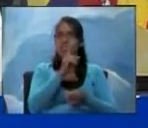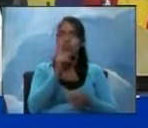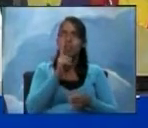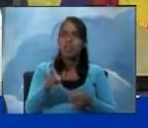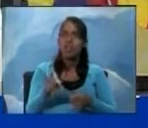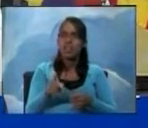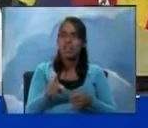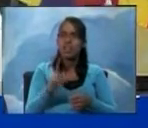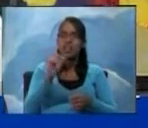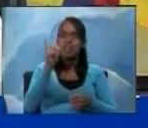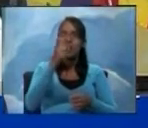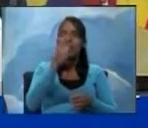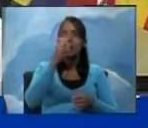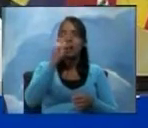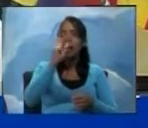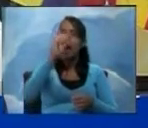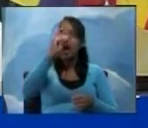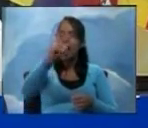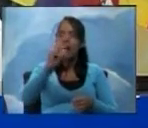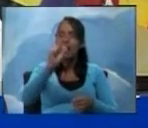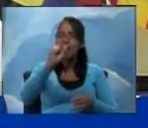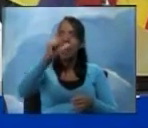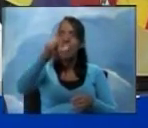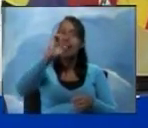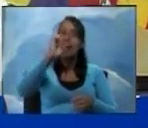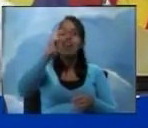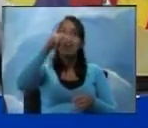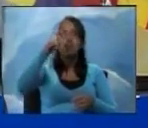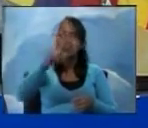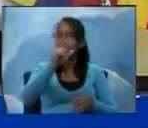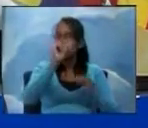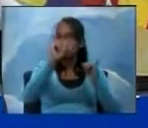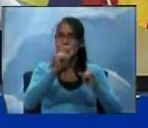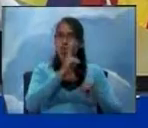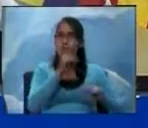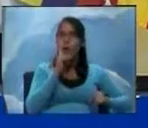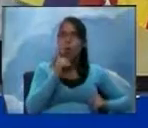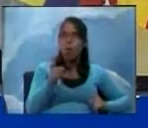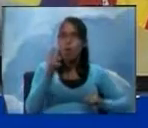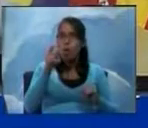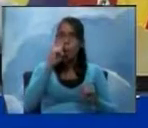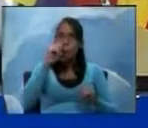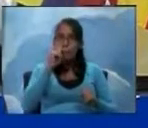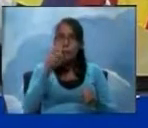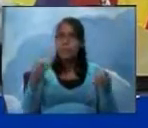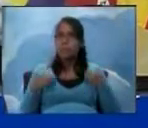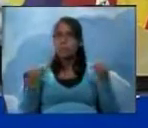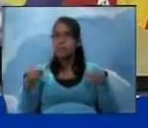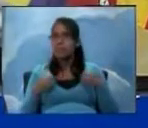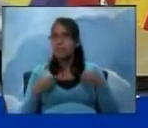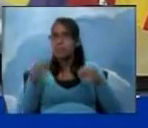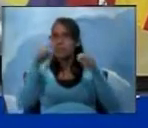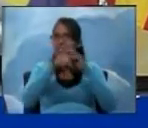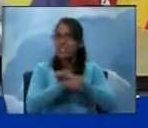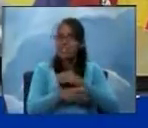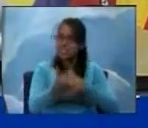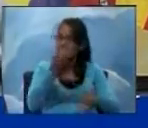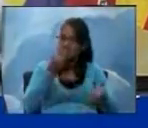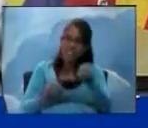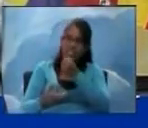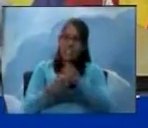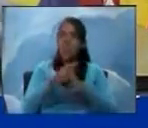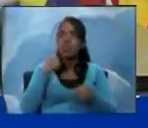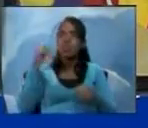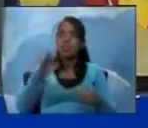llamaban Gadareno, Gadareno. Y el hombre vivía en el cementerio, desenterraba a los